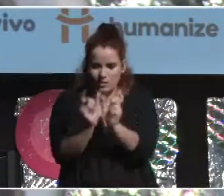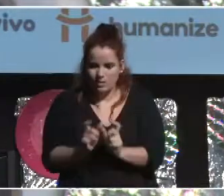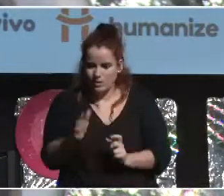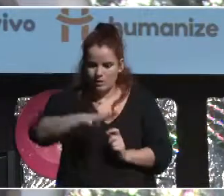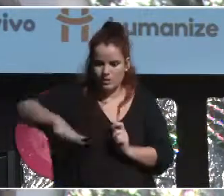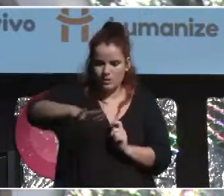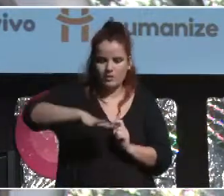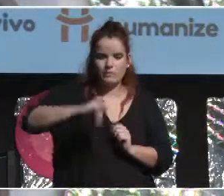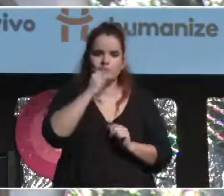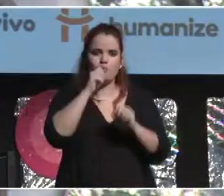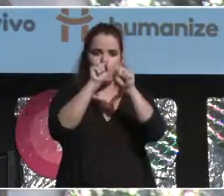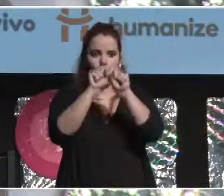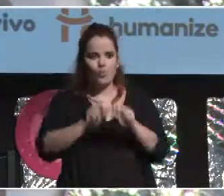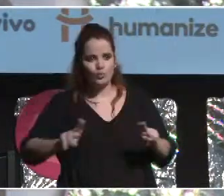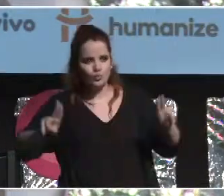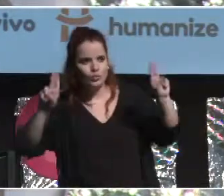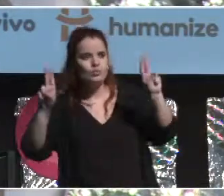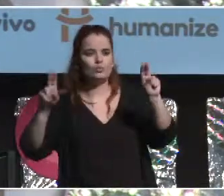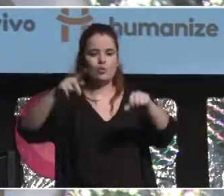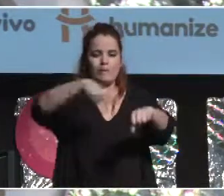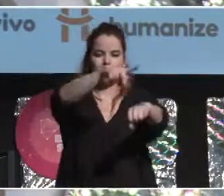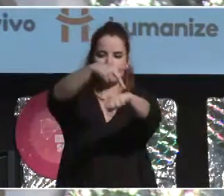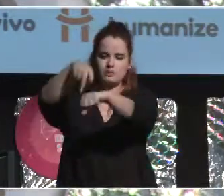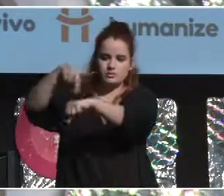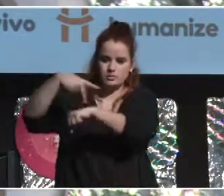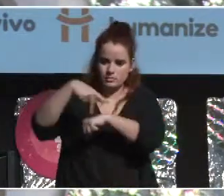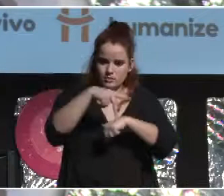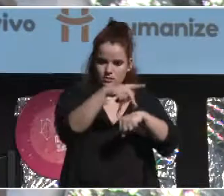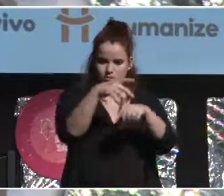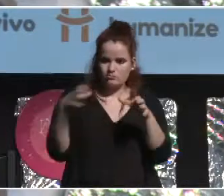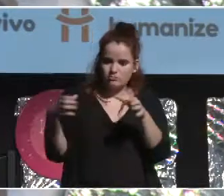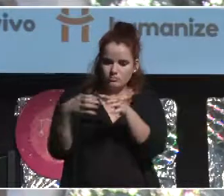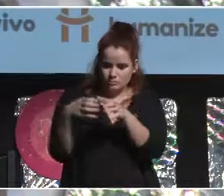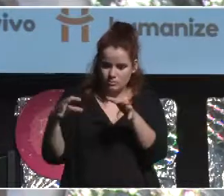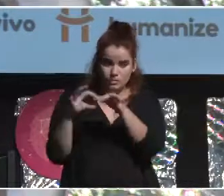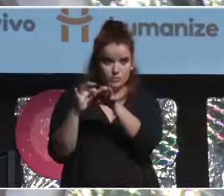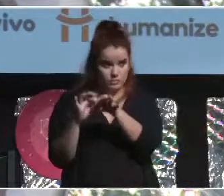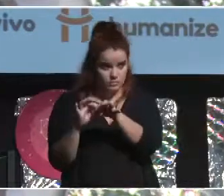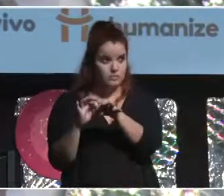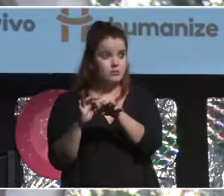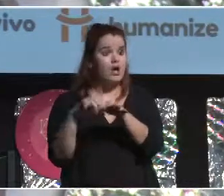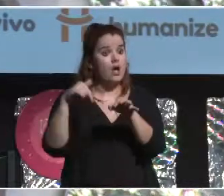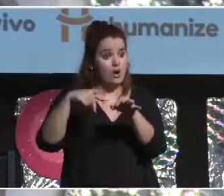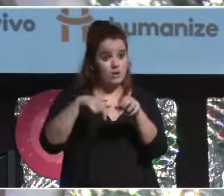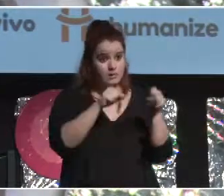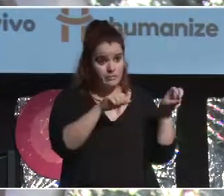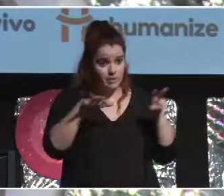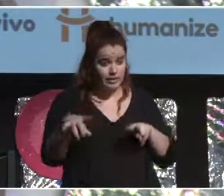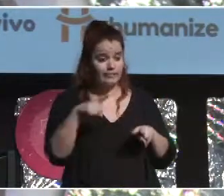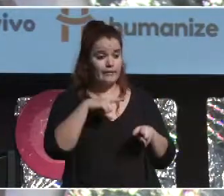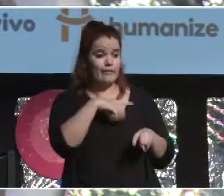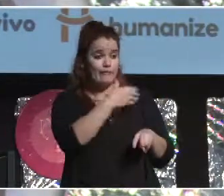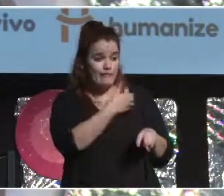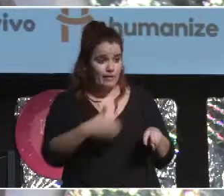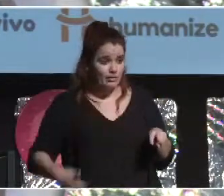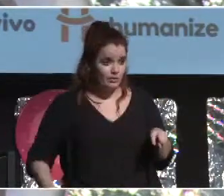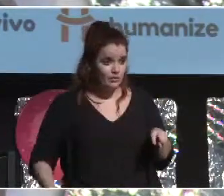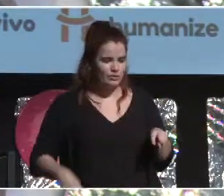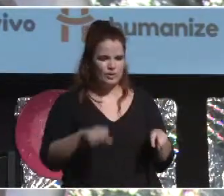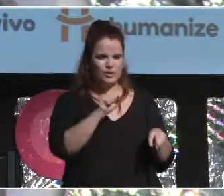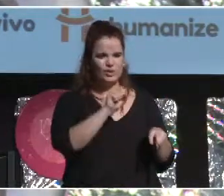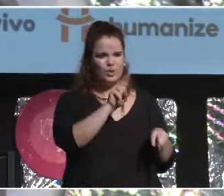organizacionales, Naciones Unidas, los países, lo que están presentando esta semana. Incluso los gobiernos estaban en el Summit